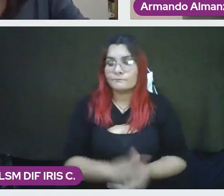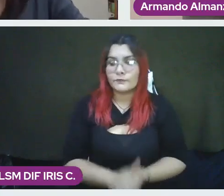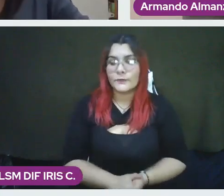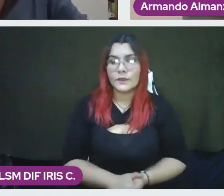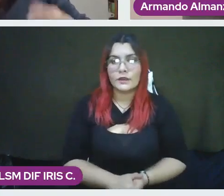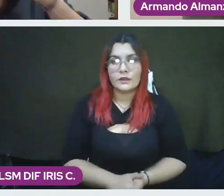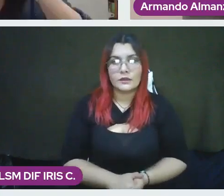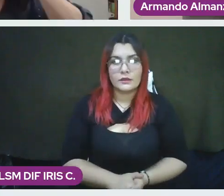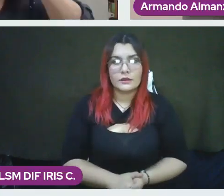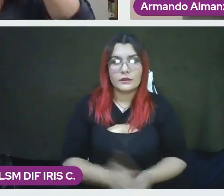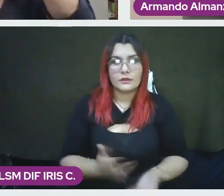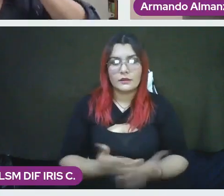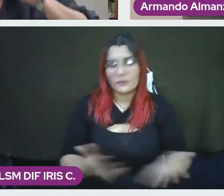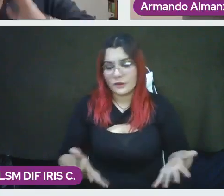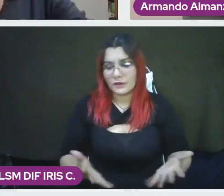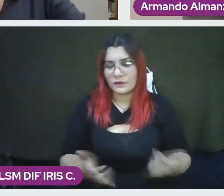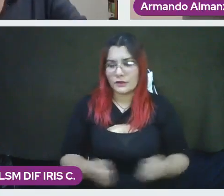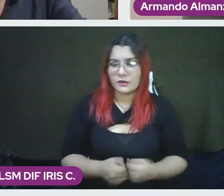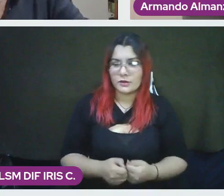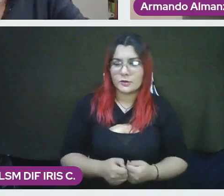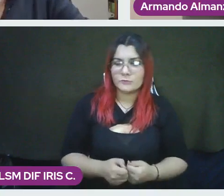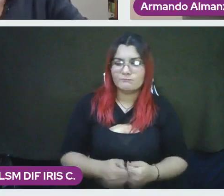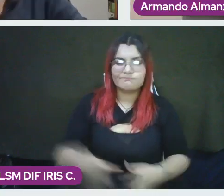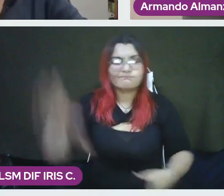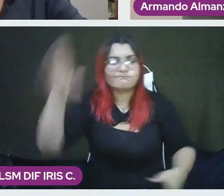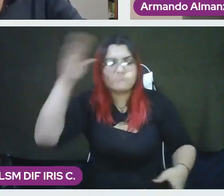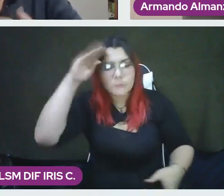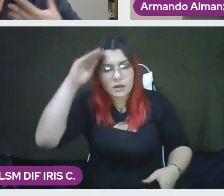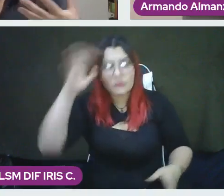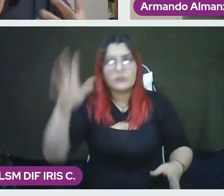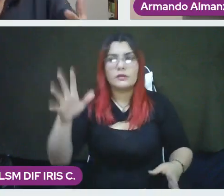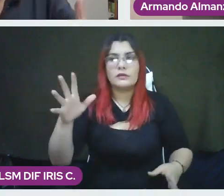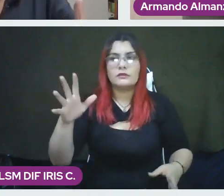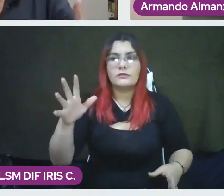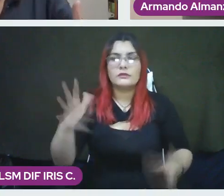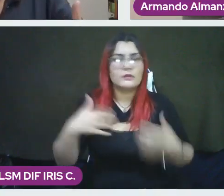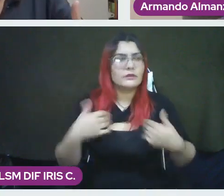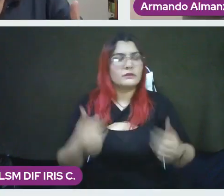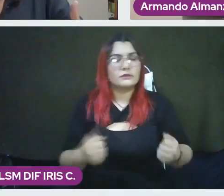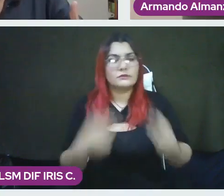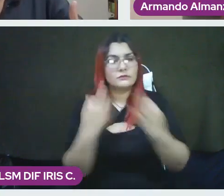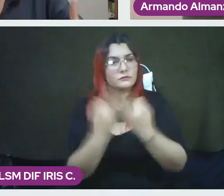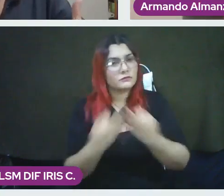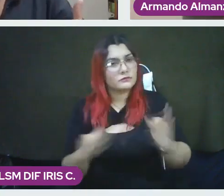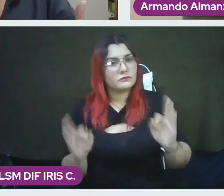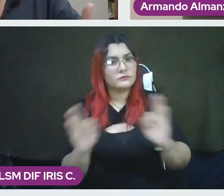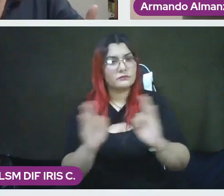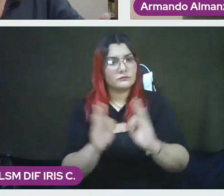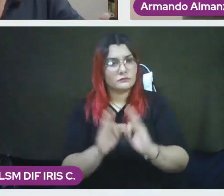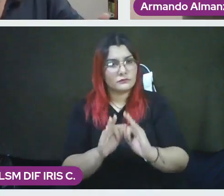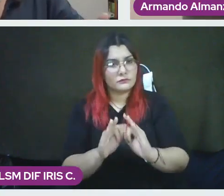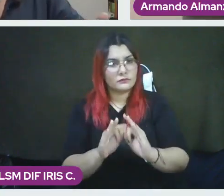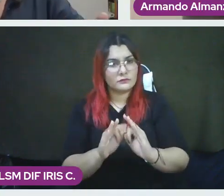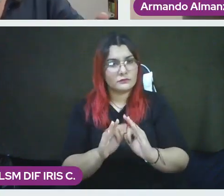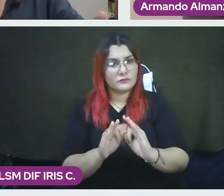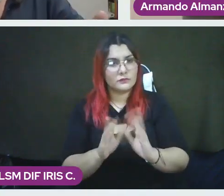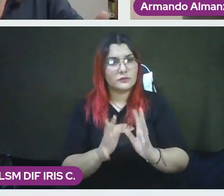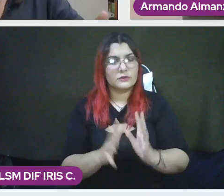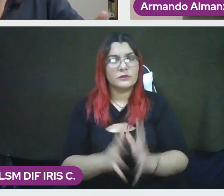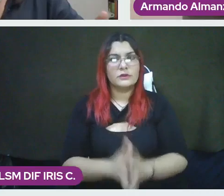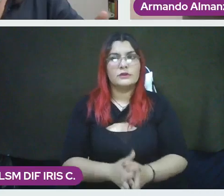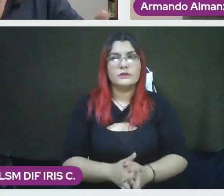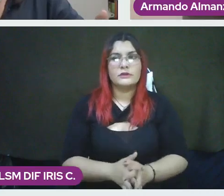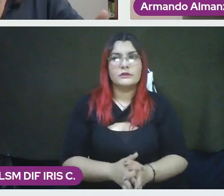Ahorita estuve como viendo el tema y también qué importante es esta parte de practicar la gratitud. Hoy